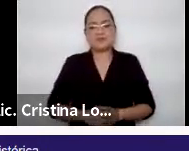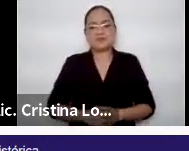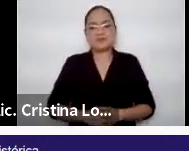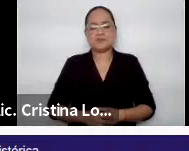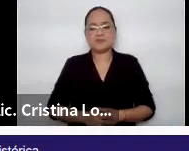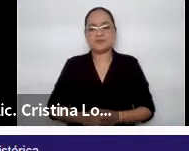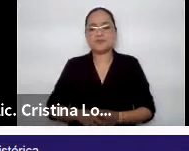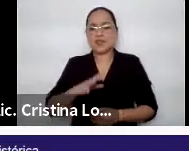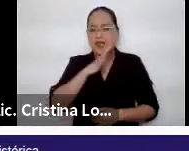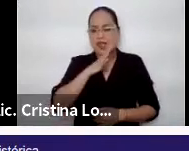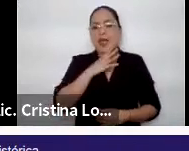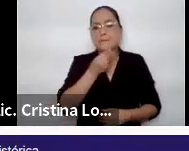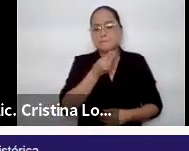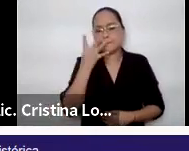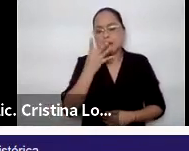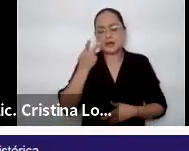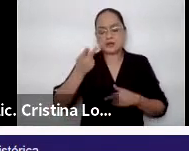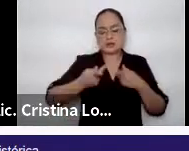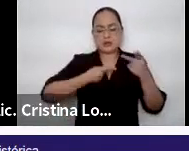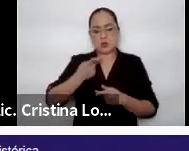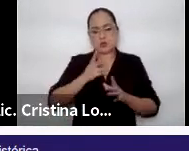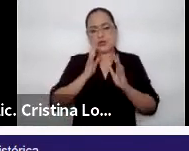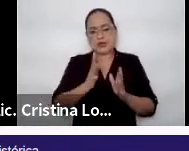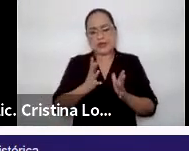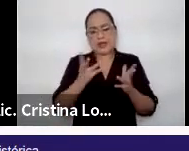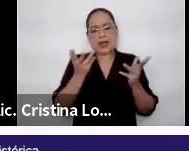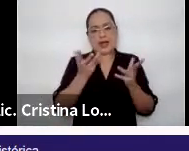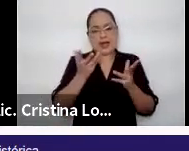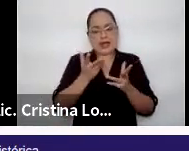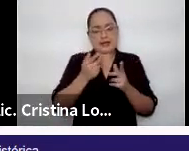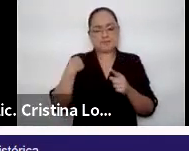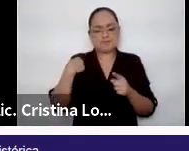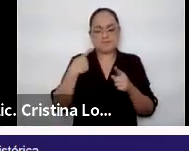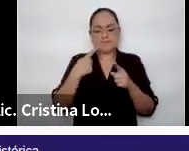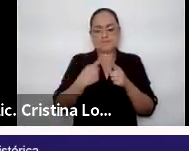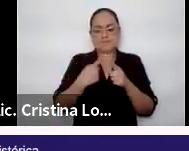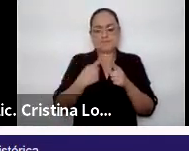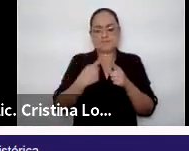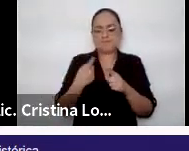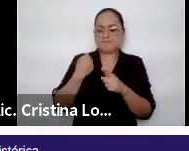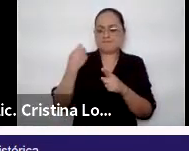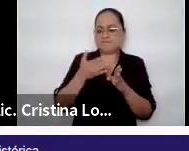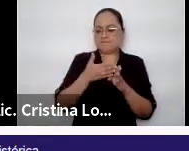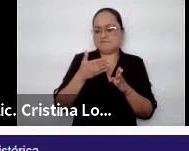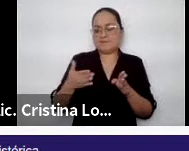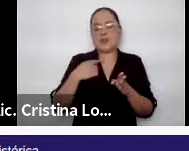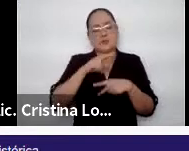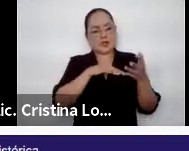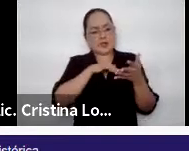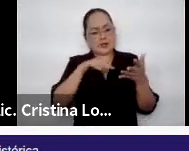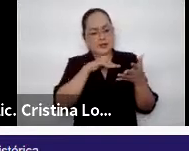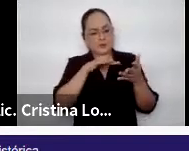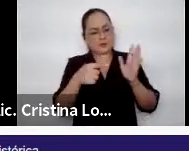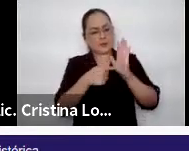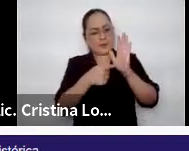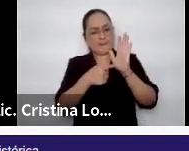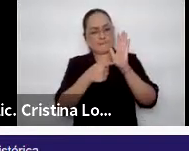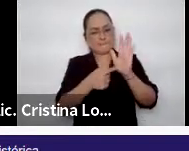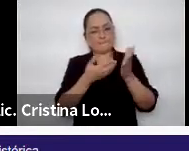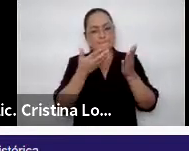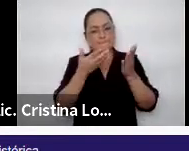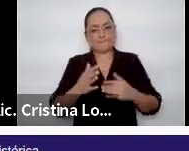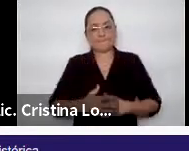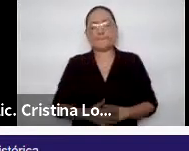Tenemos varias preguntas que nos han hecho el favor de realizar a lo largo de la sesión. Voy a dar lectura a ellas, agrupadas